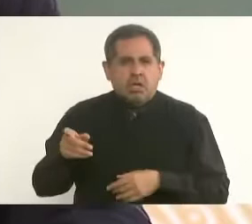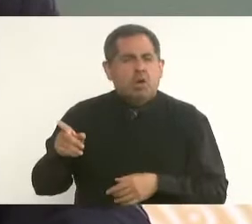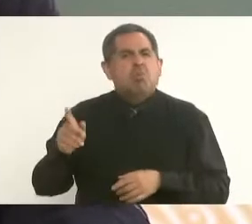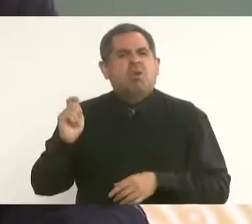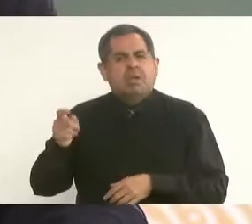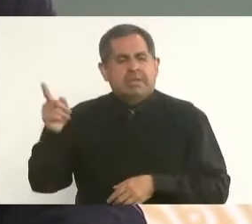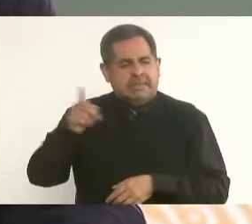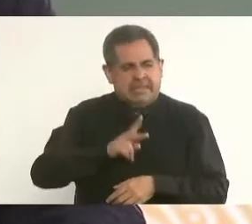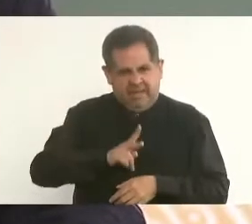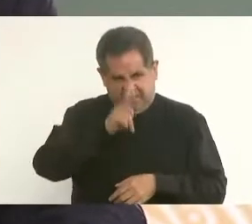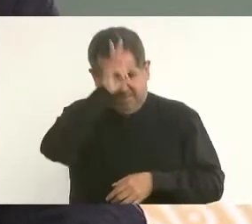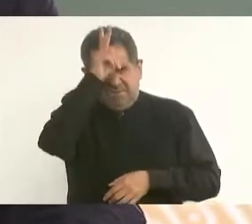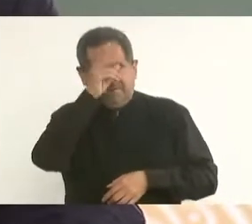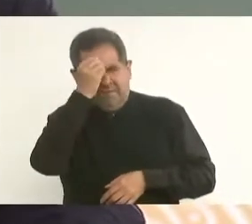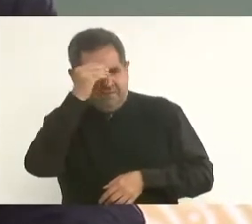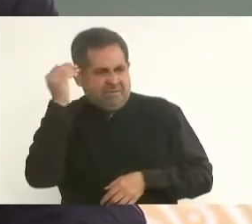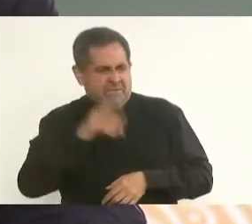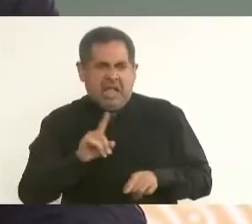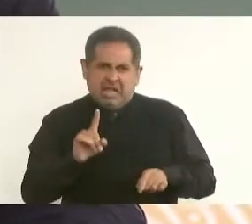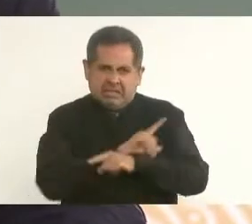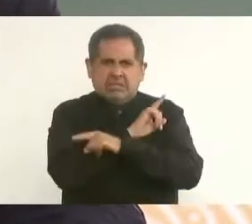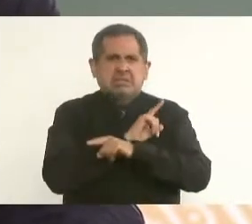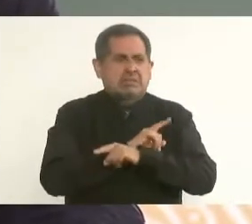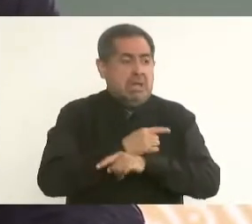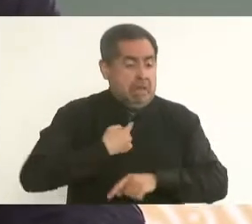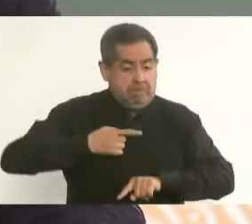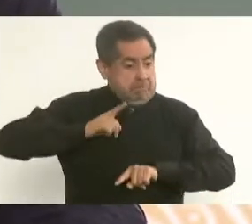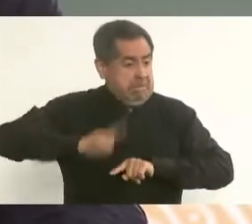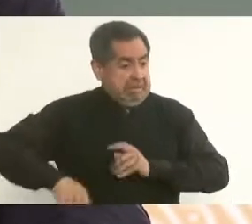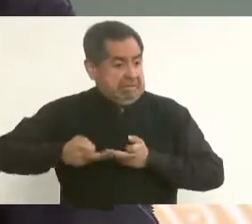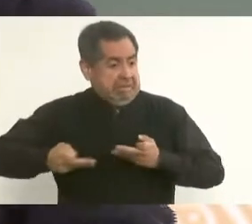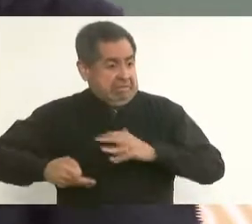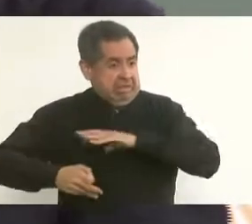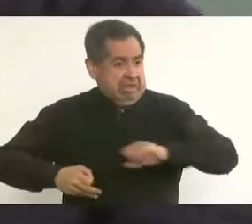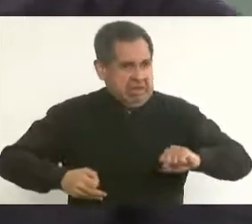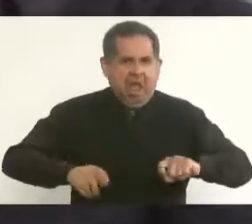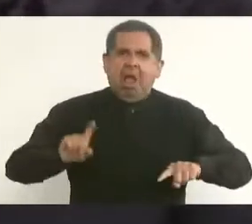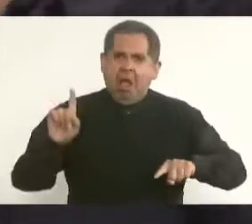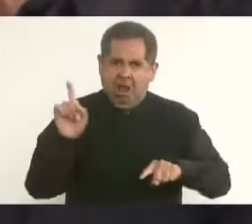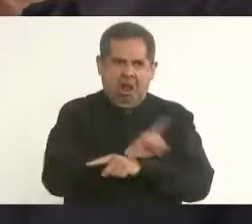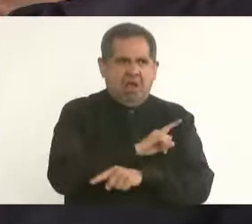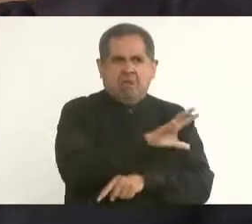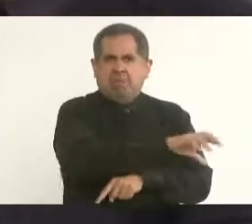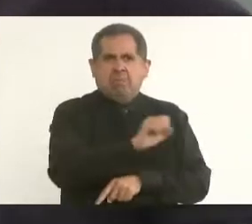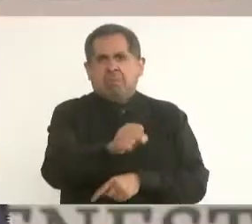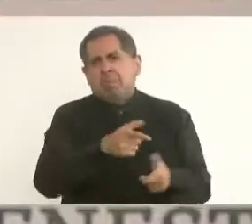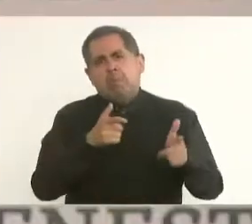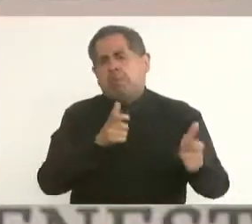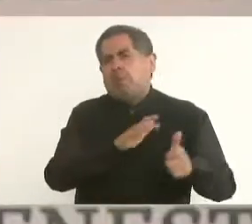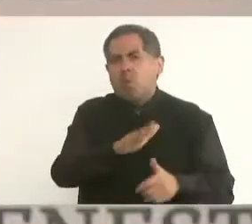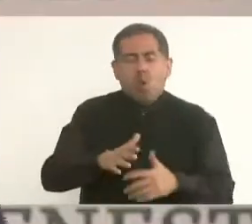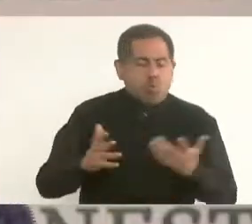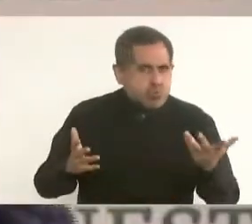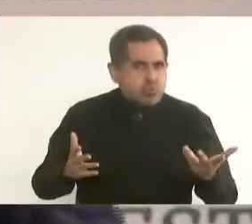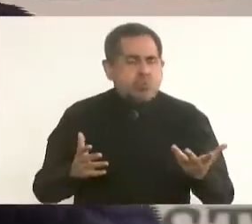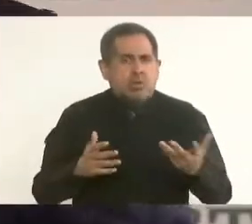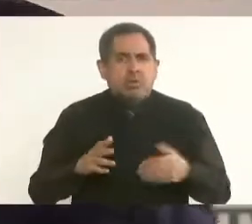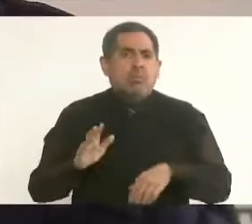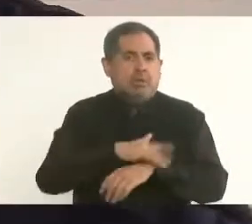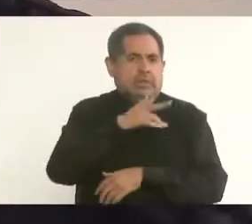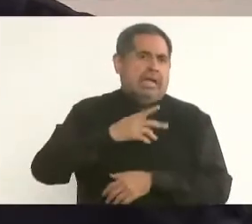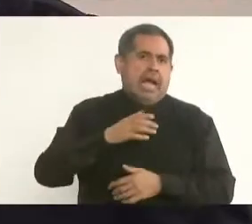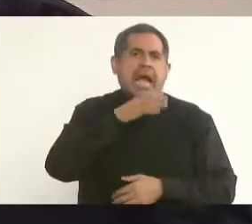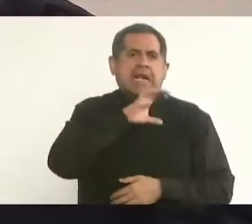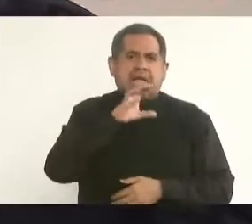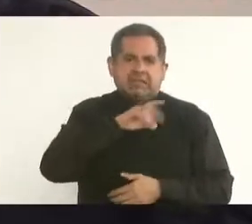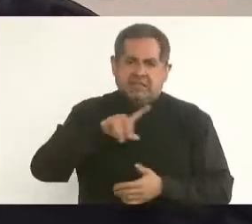vengándose de que Venustiano Carranza había nacionalizado el petróleo.